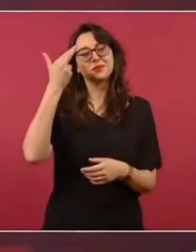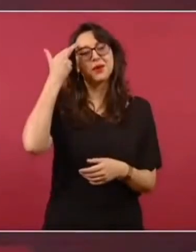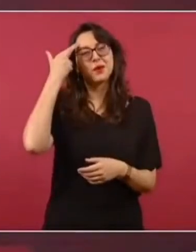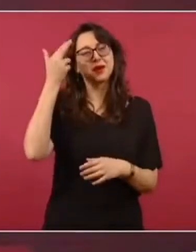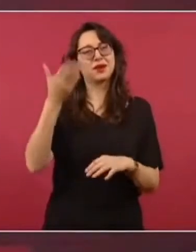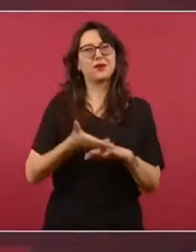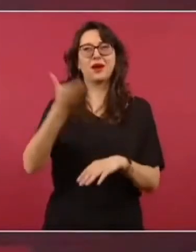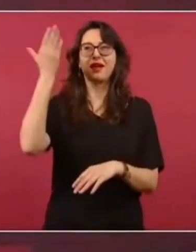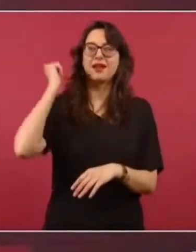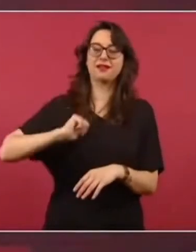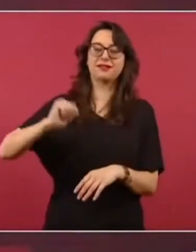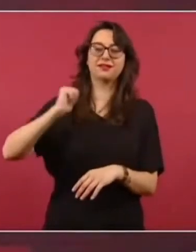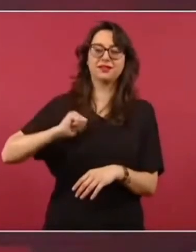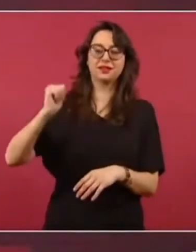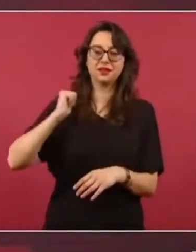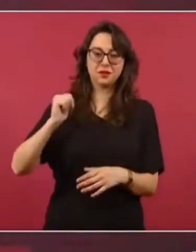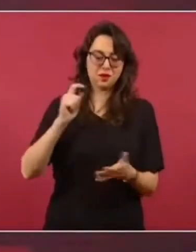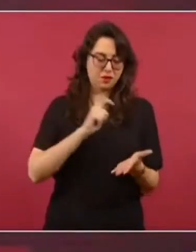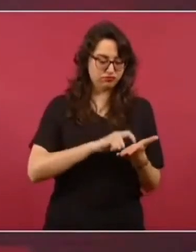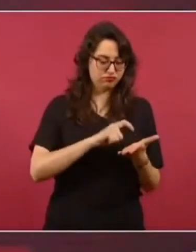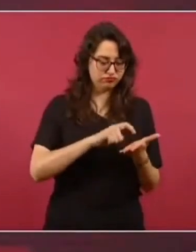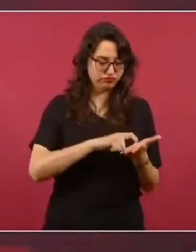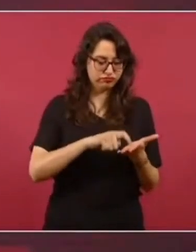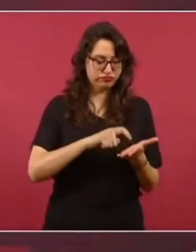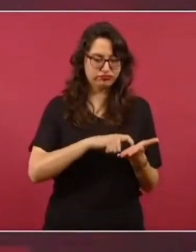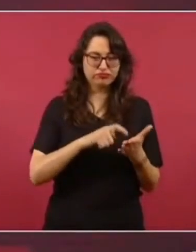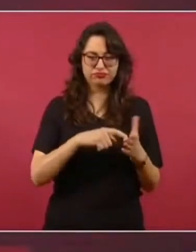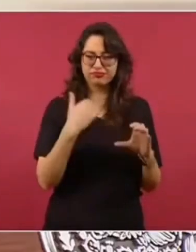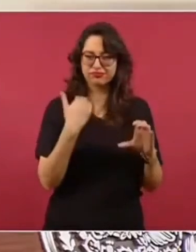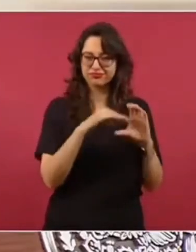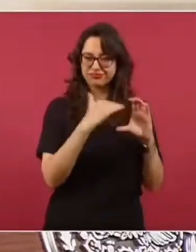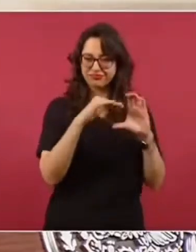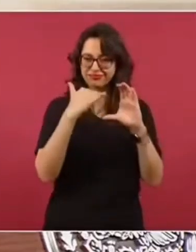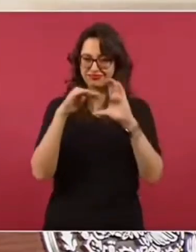entregarlo ya daban la noticia, ¿no?,